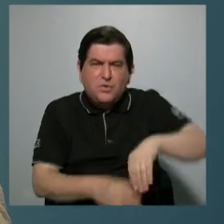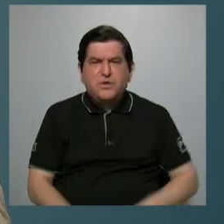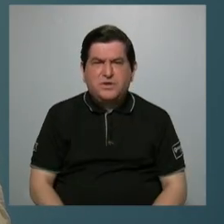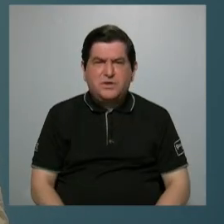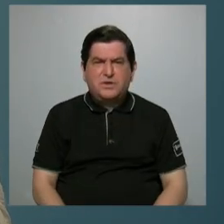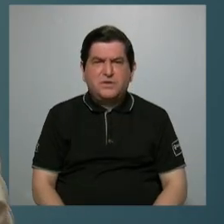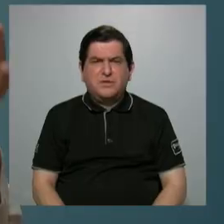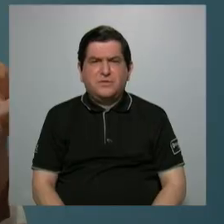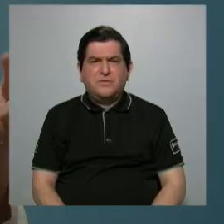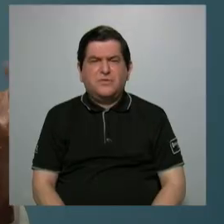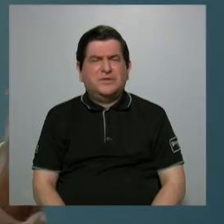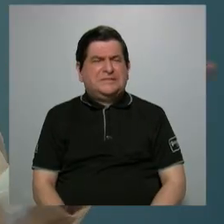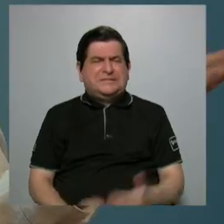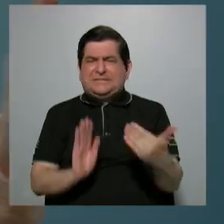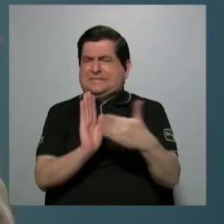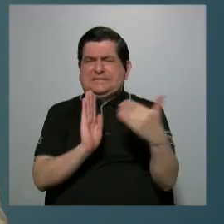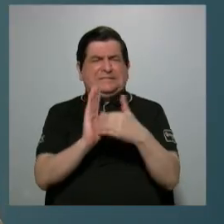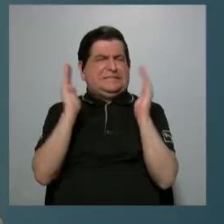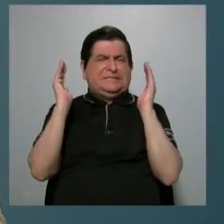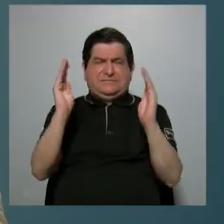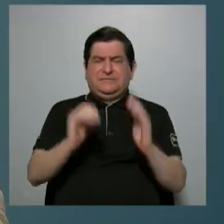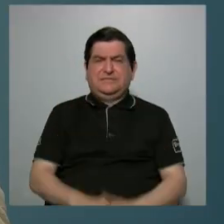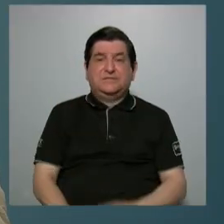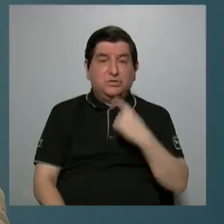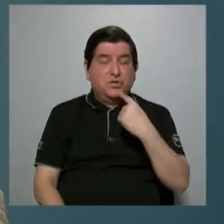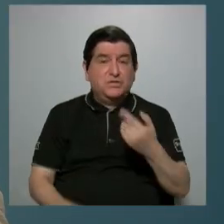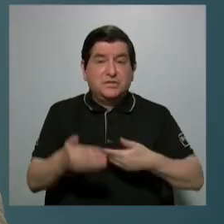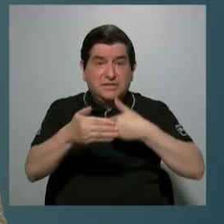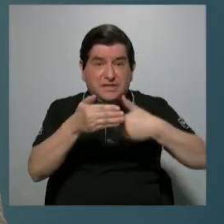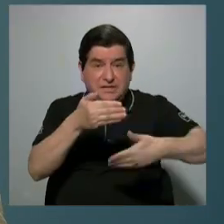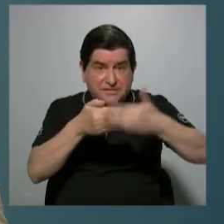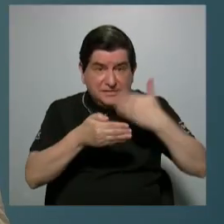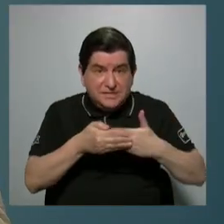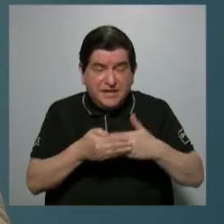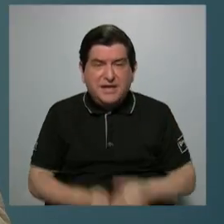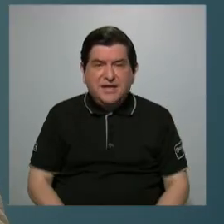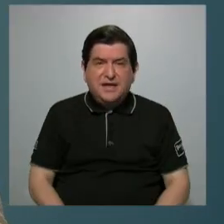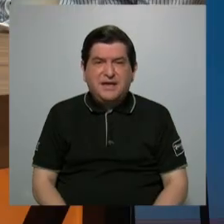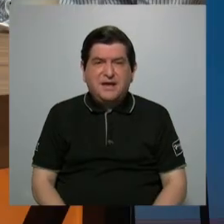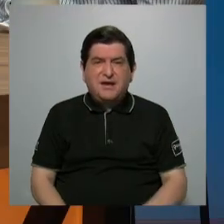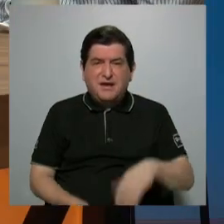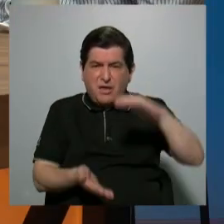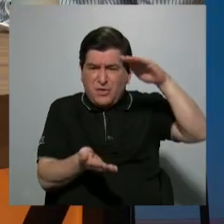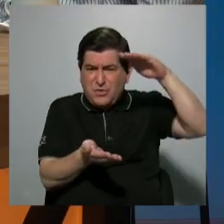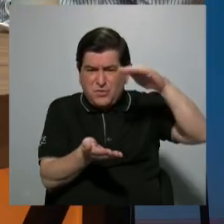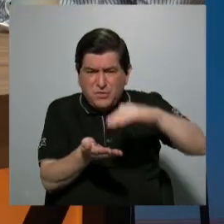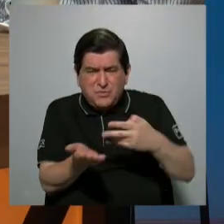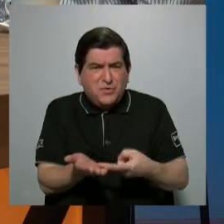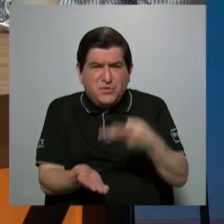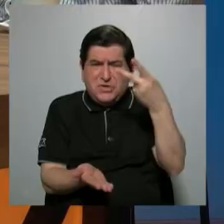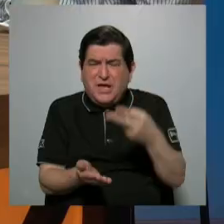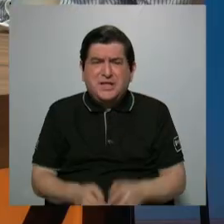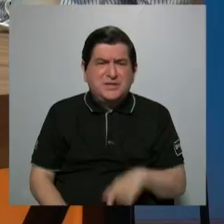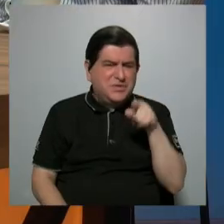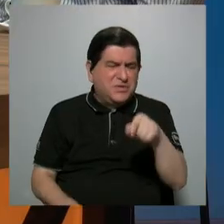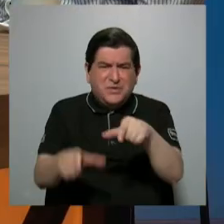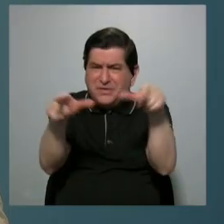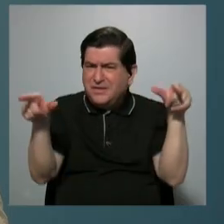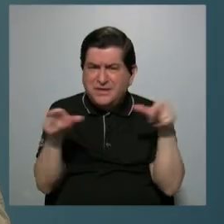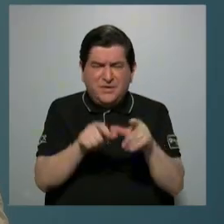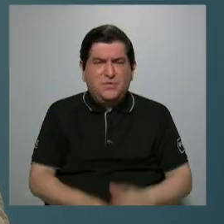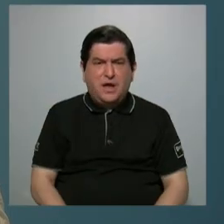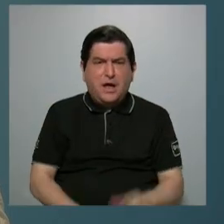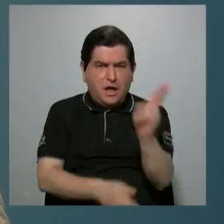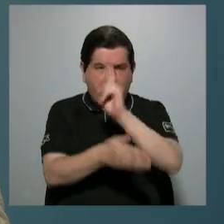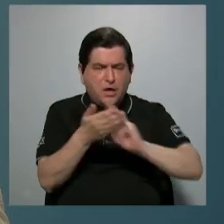que había sufrido un gran deterioro, ¿verdad?, estos que mencionaba Eduardo, estaba como en un ciclo de desvalorización inmobiliaria. Y la universidad